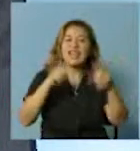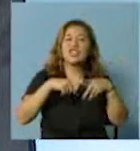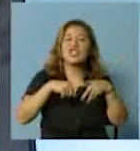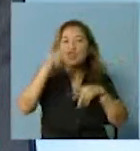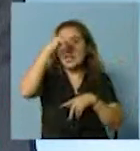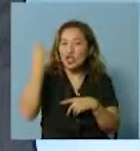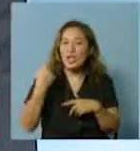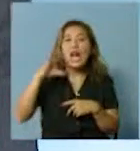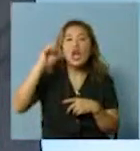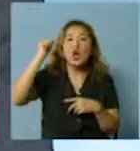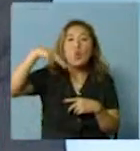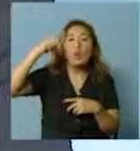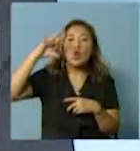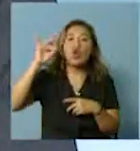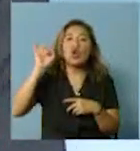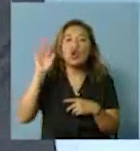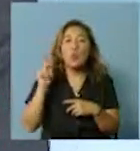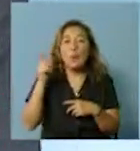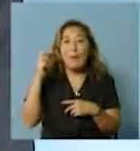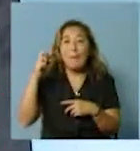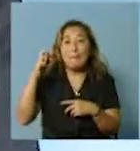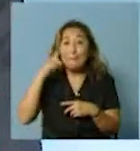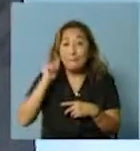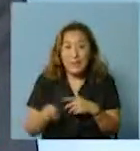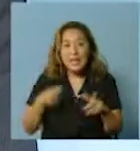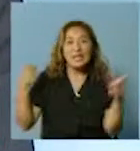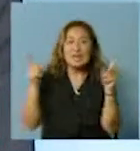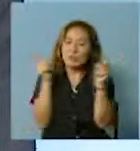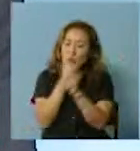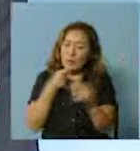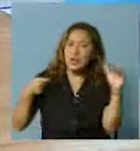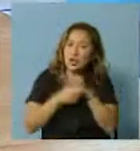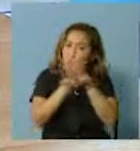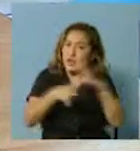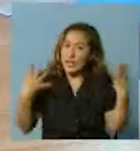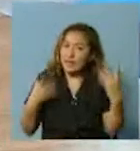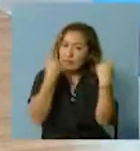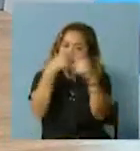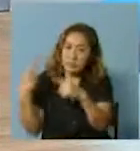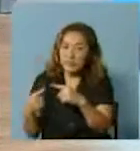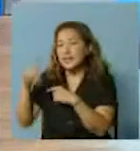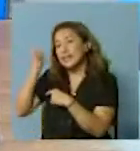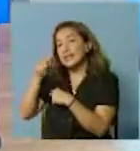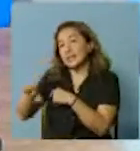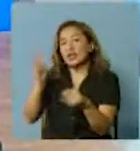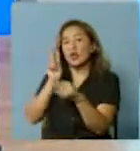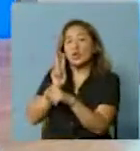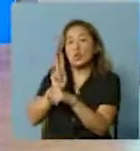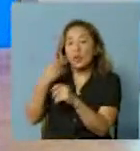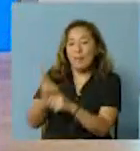lo que es comodoro py y lo que es también la lucha anticorrupción diferentes casos sigue por supuesto creemos esto es vanguardia